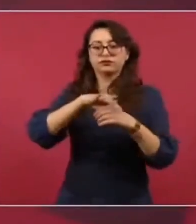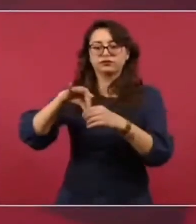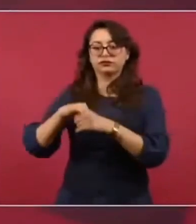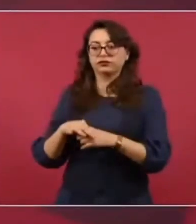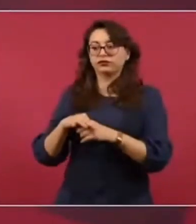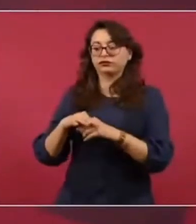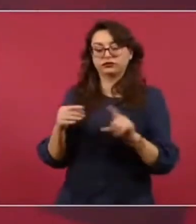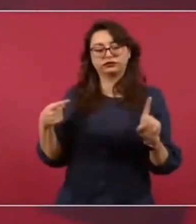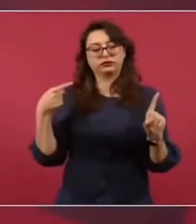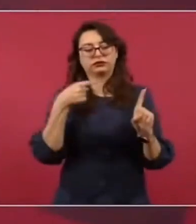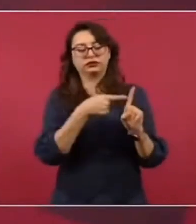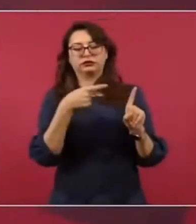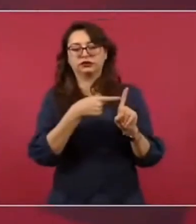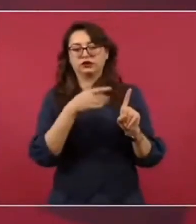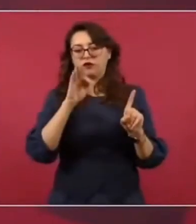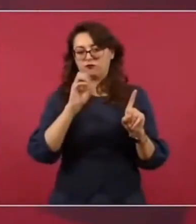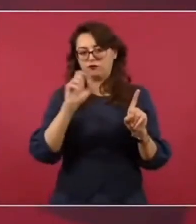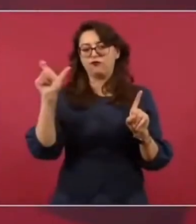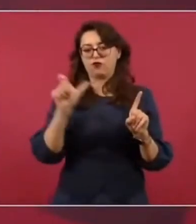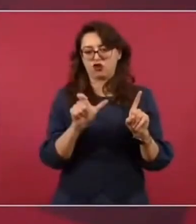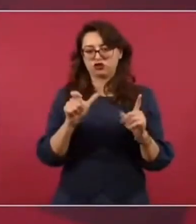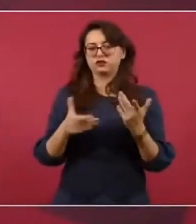Pero esto da la idea